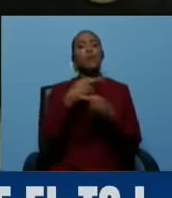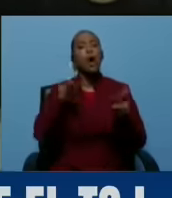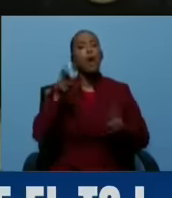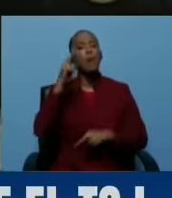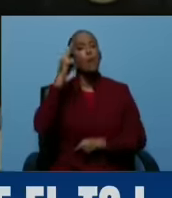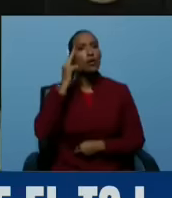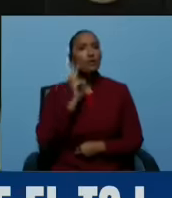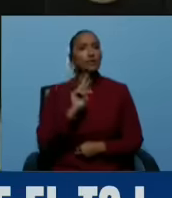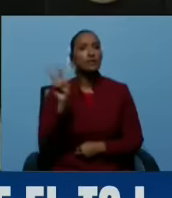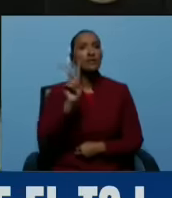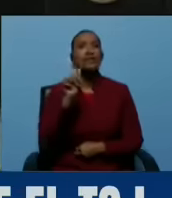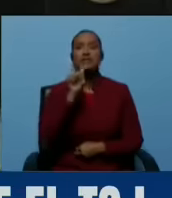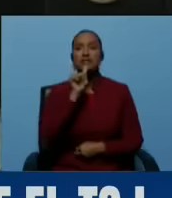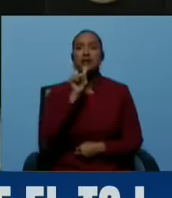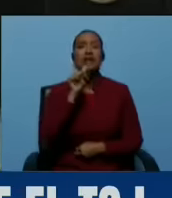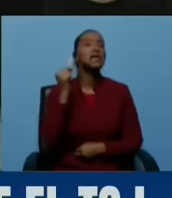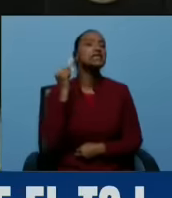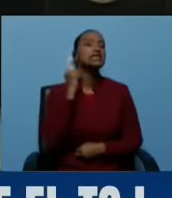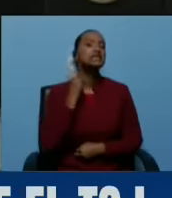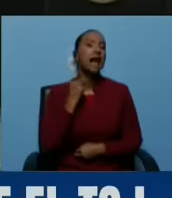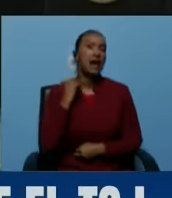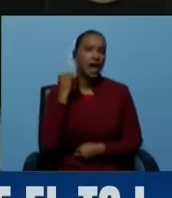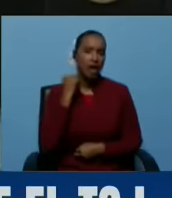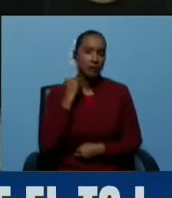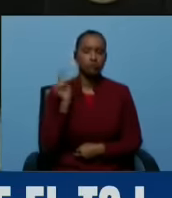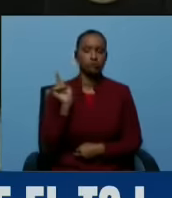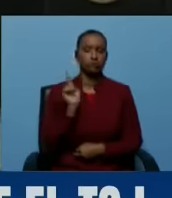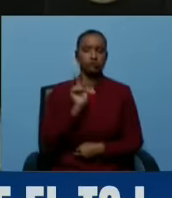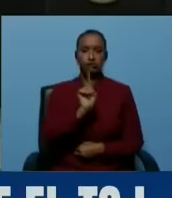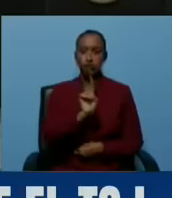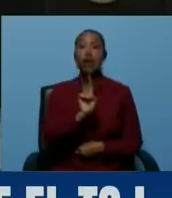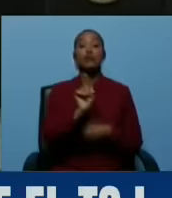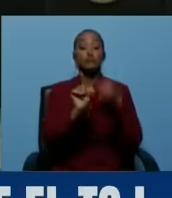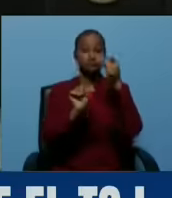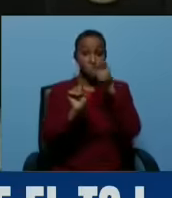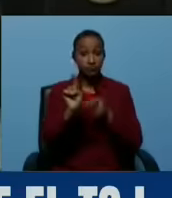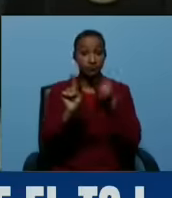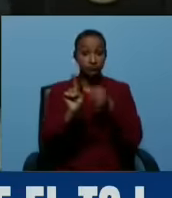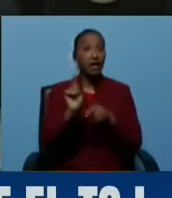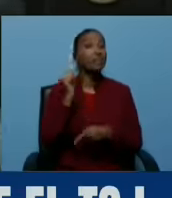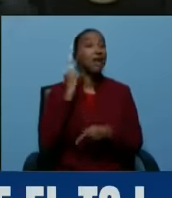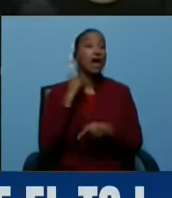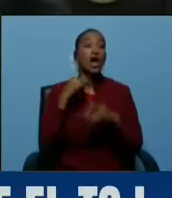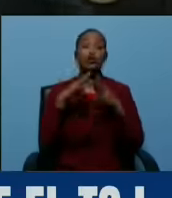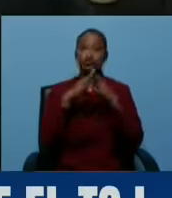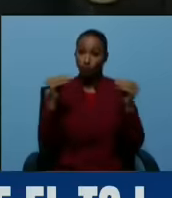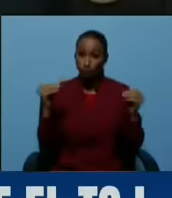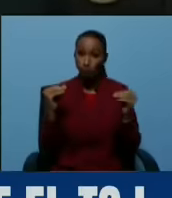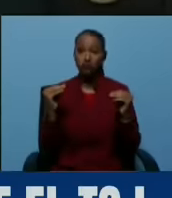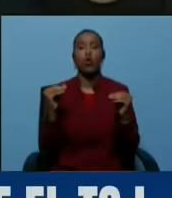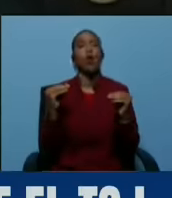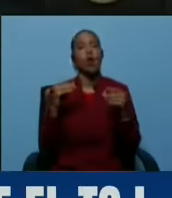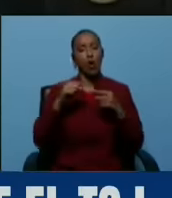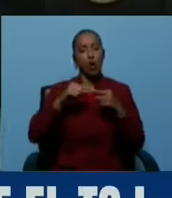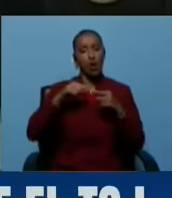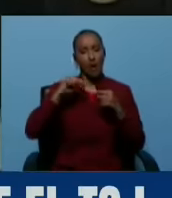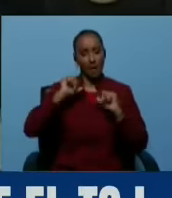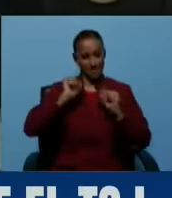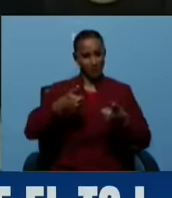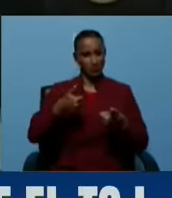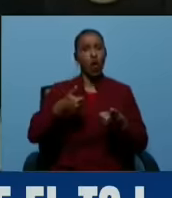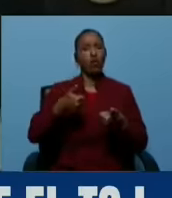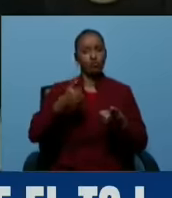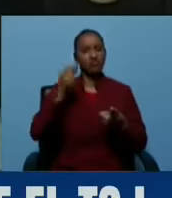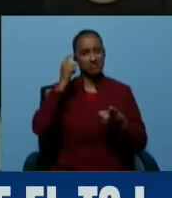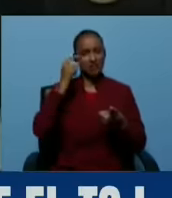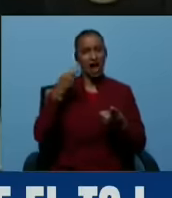doctor Tarek William Saad, quien ha estado presente en todas las audiencias que se han celebrado en el contexto de lo que ha sido el